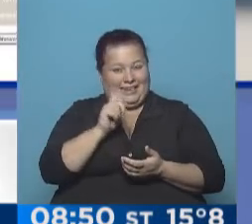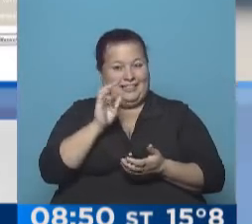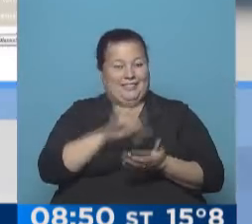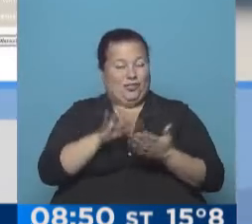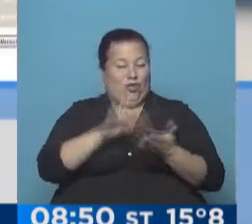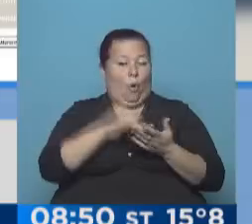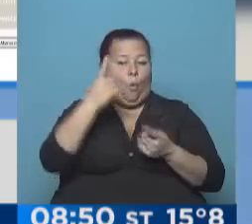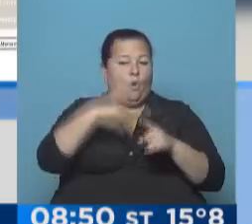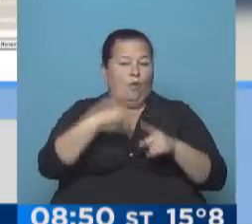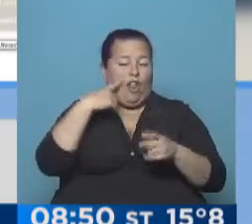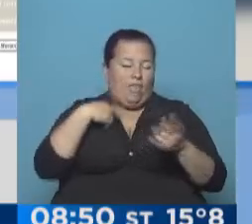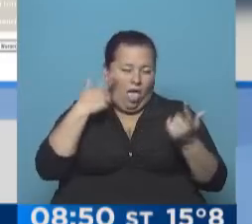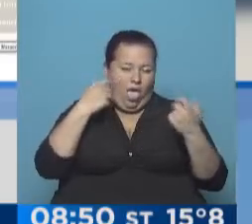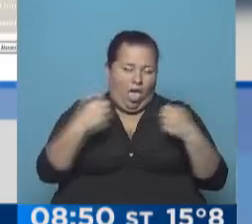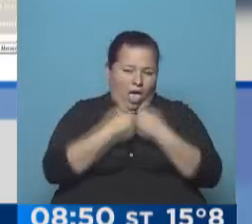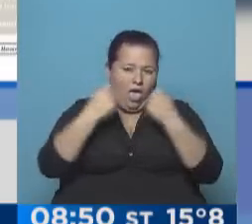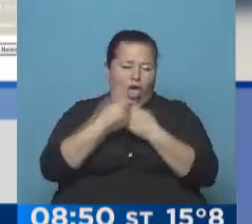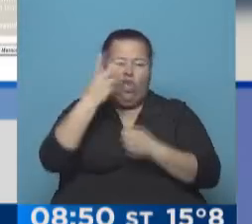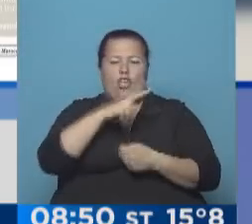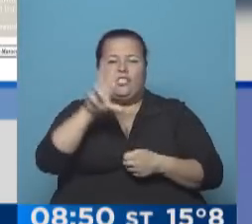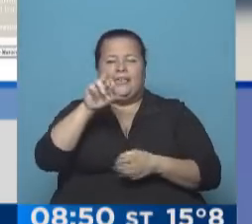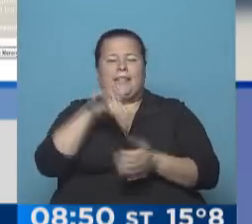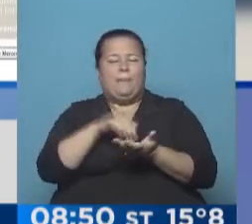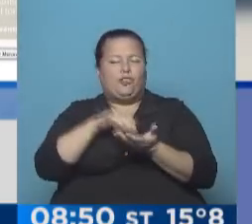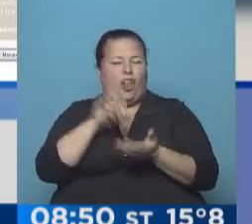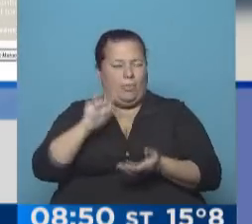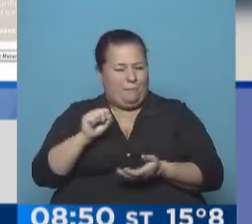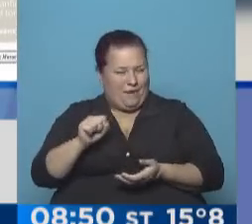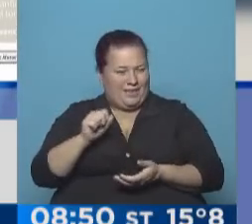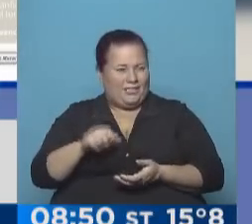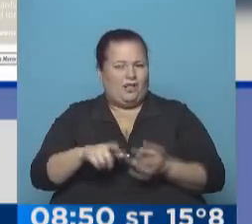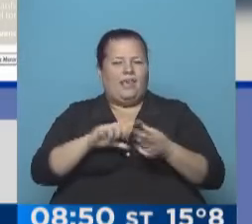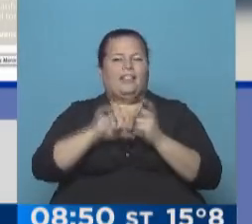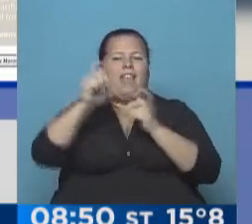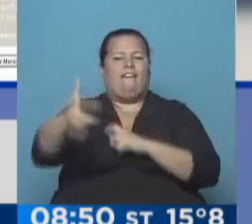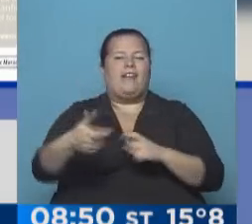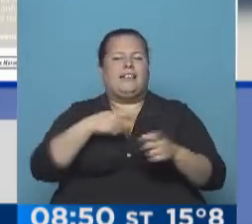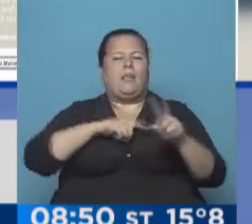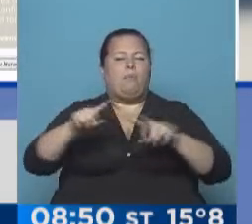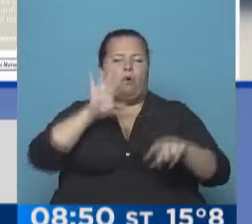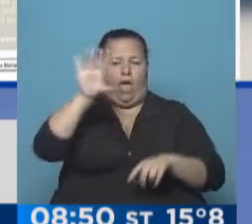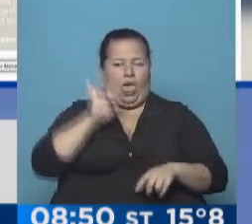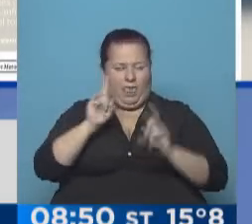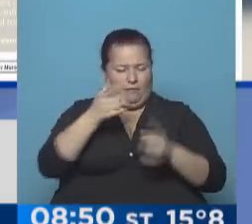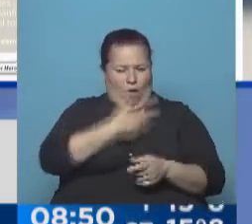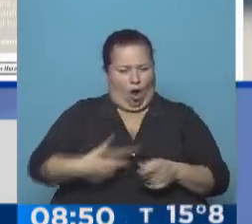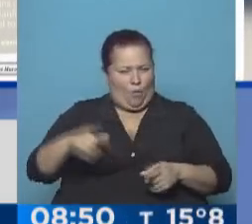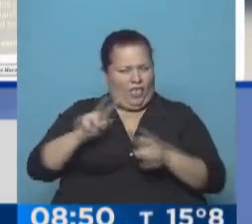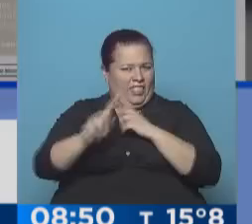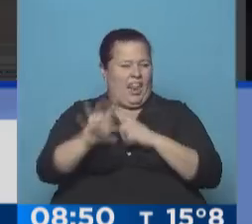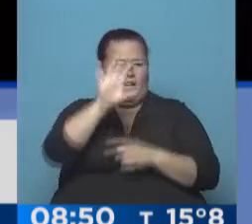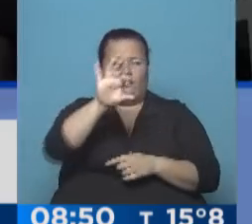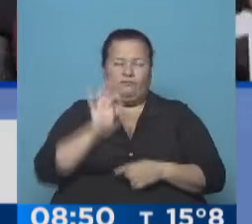muestra día por día que hicimos nosotros, que son prácticamente 230 millones de pesos de transferencia a proveedores elegidos por los funcionarios en forma